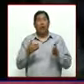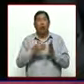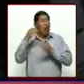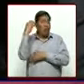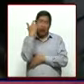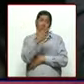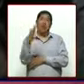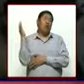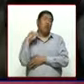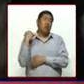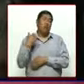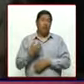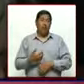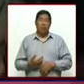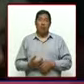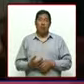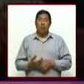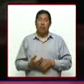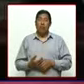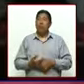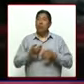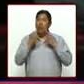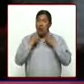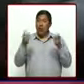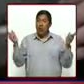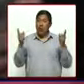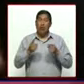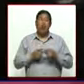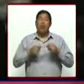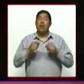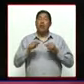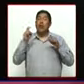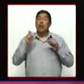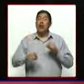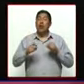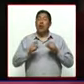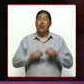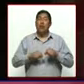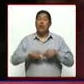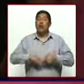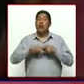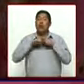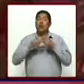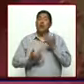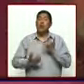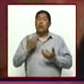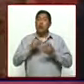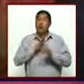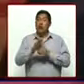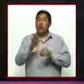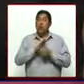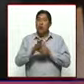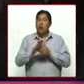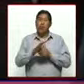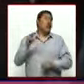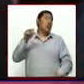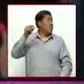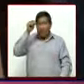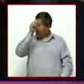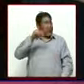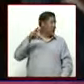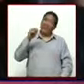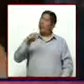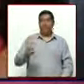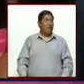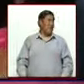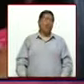nuestros bosques. Perdón. Han decretado pausa ambiental, ¿esto sería suficiente? ¿Ustedes consideran que es suficiente? No, realmente